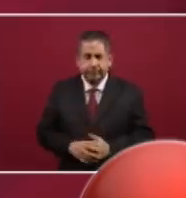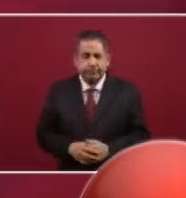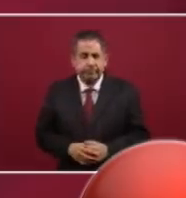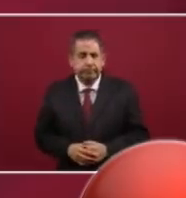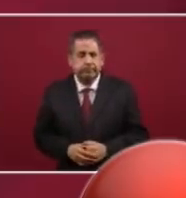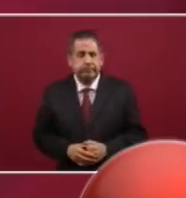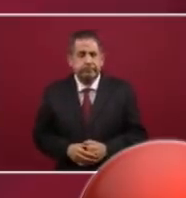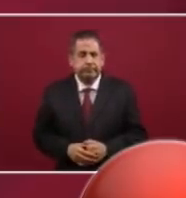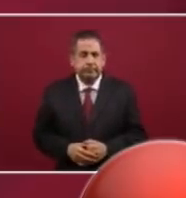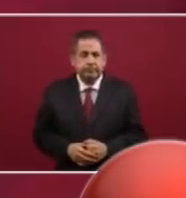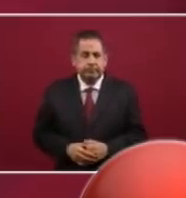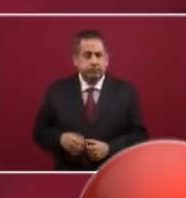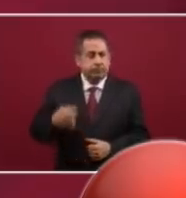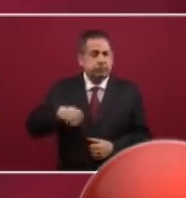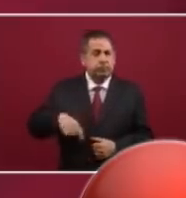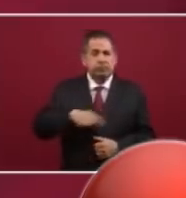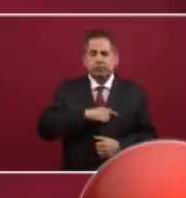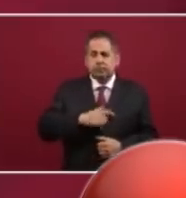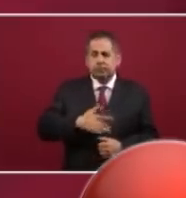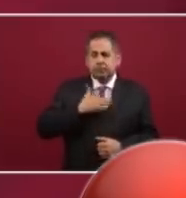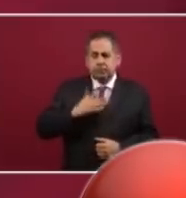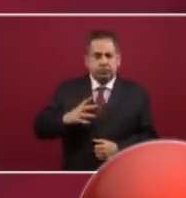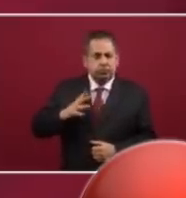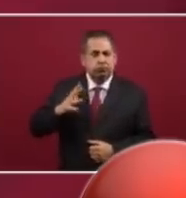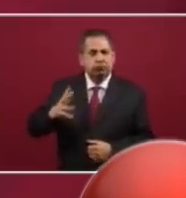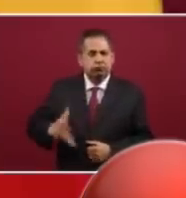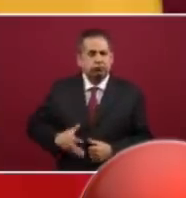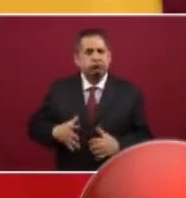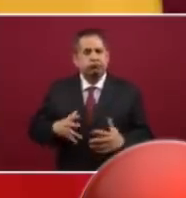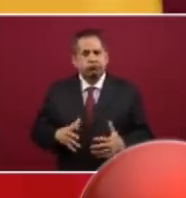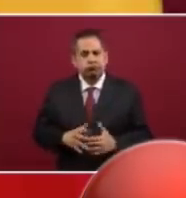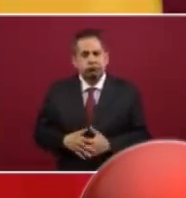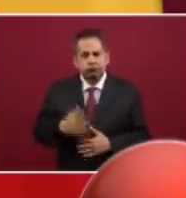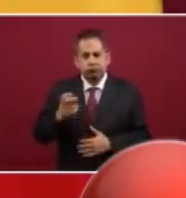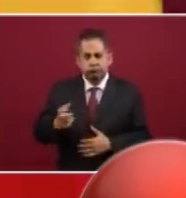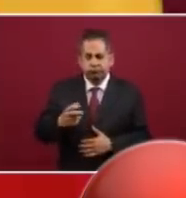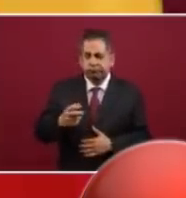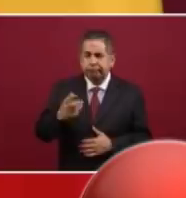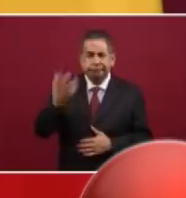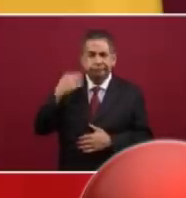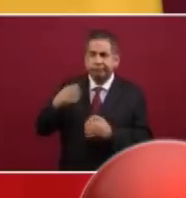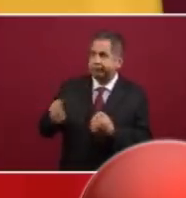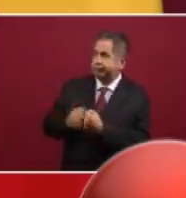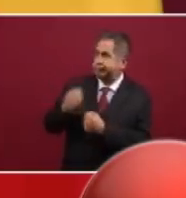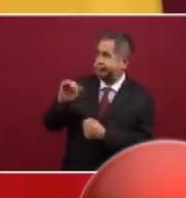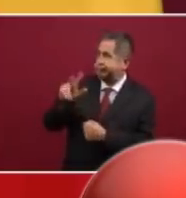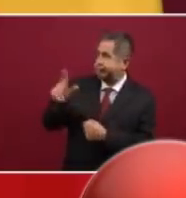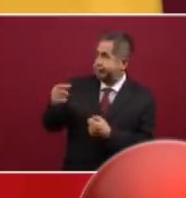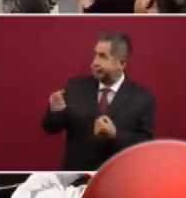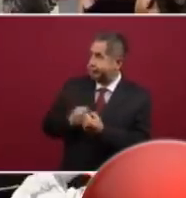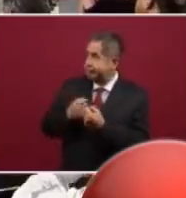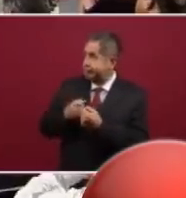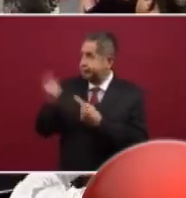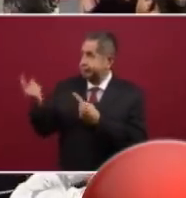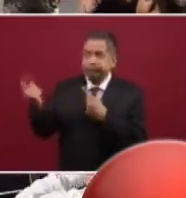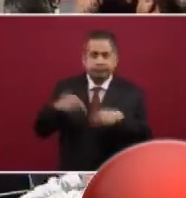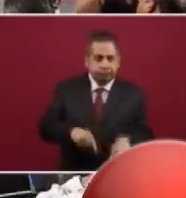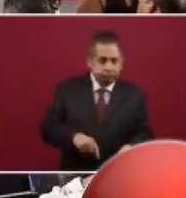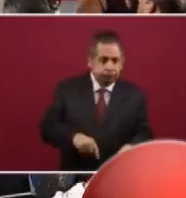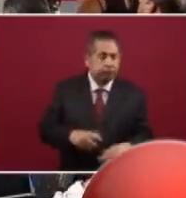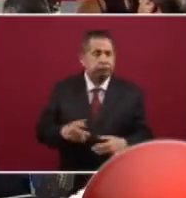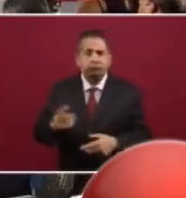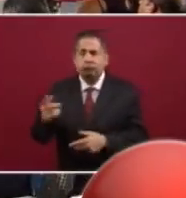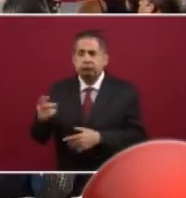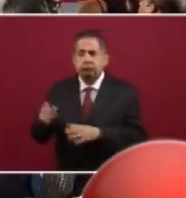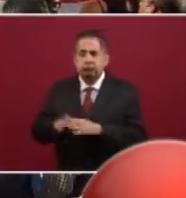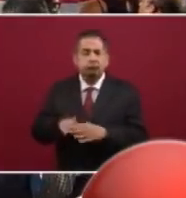Nosotros nos sentimos muy orgullosos de esta gesta, de esta forma de actuar